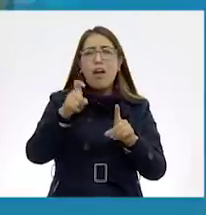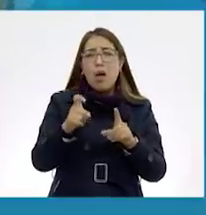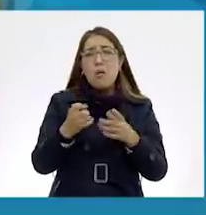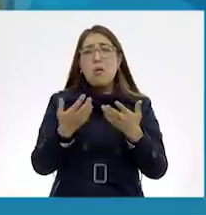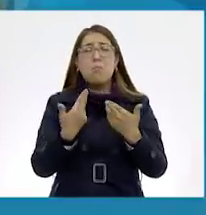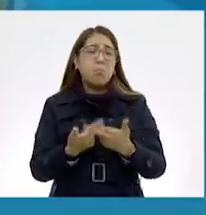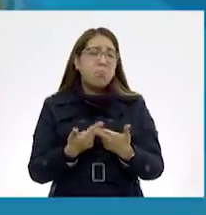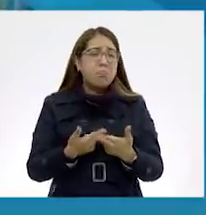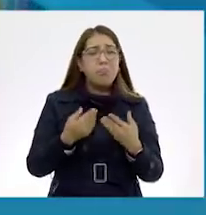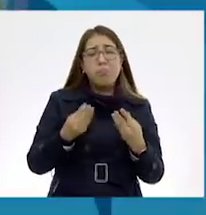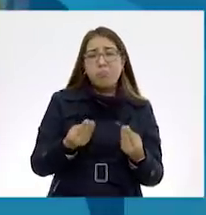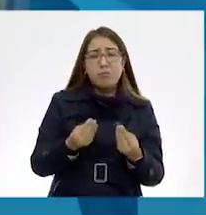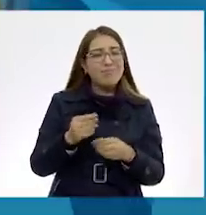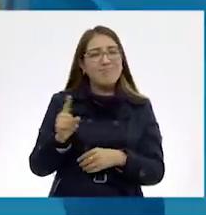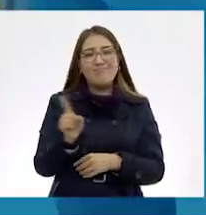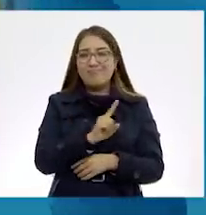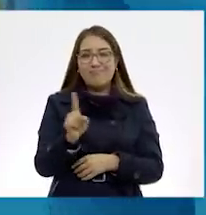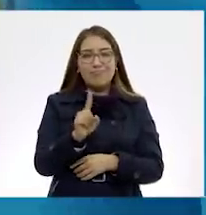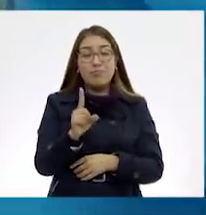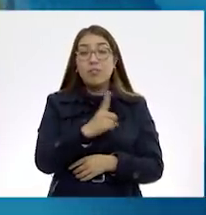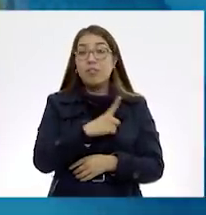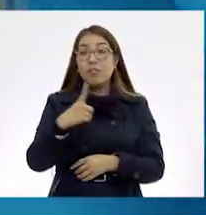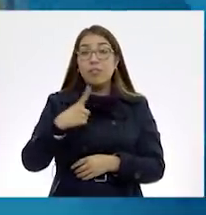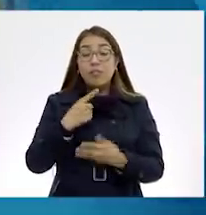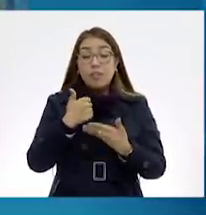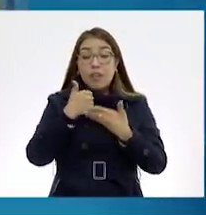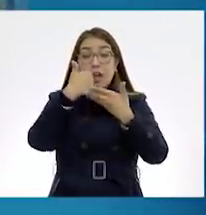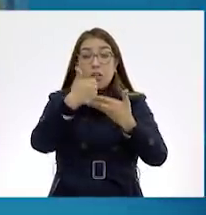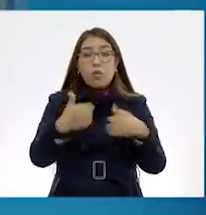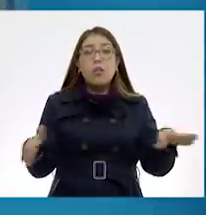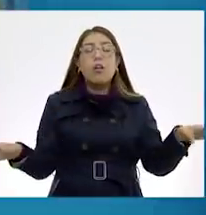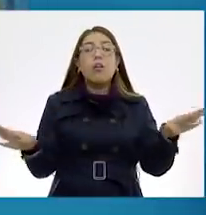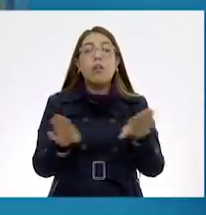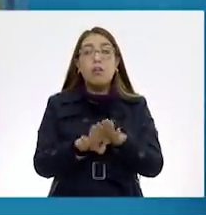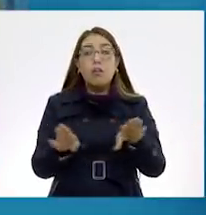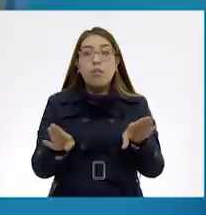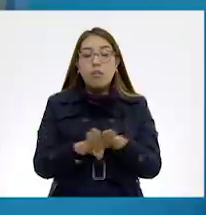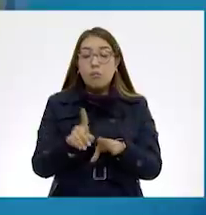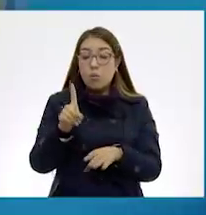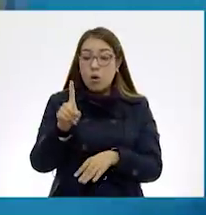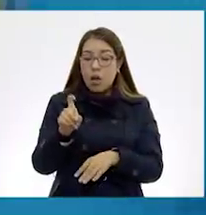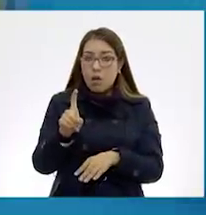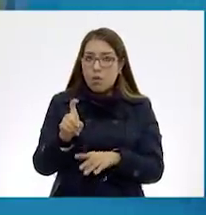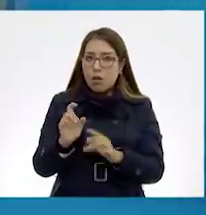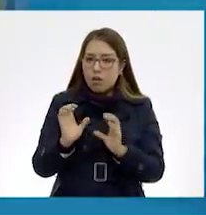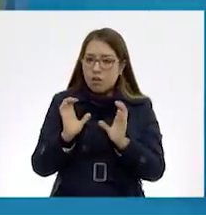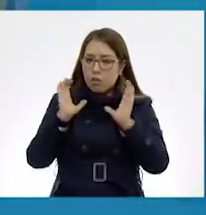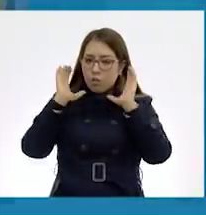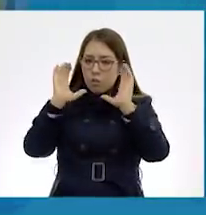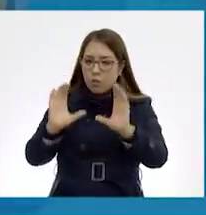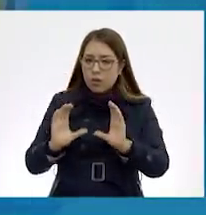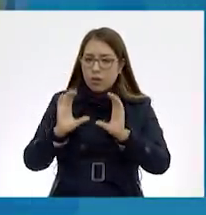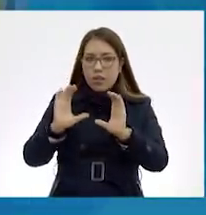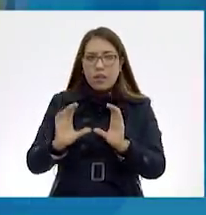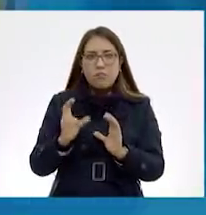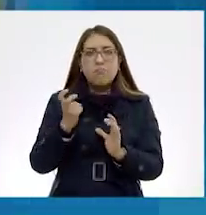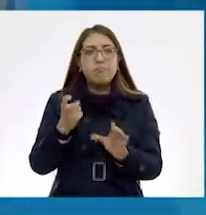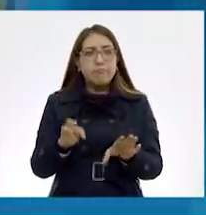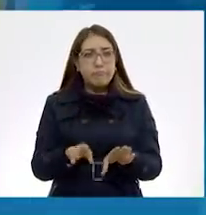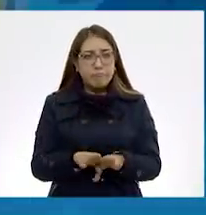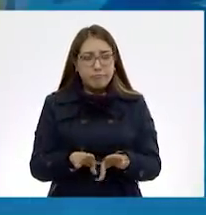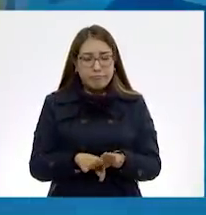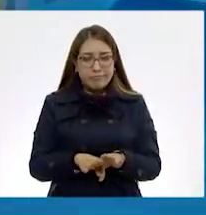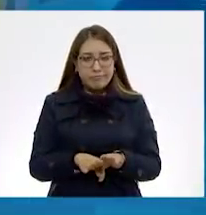país si no ayudamos a tener un uso adecuado de este vital líquido.